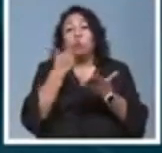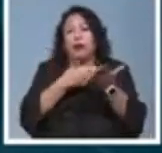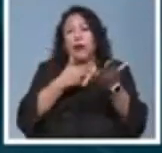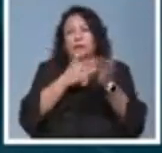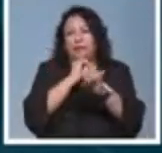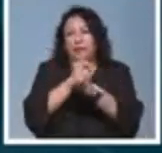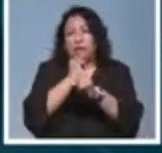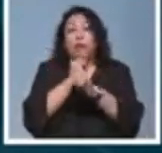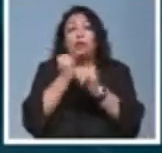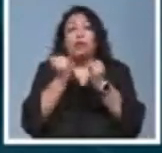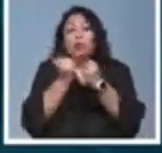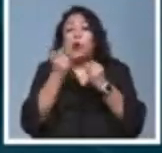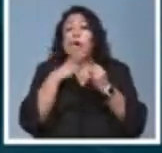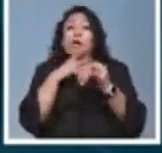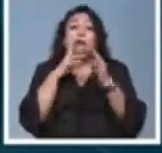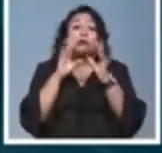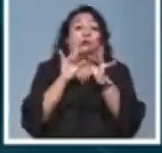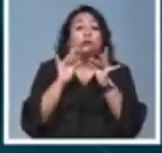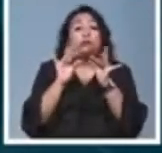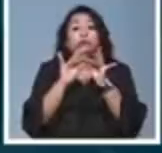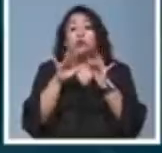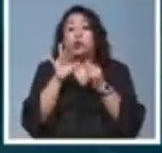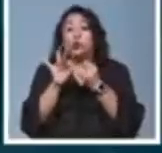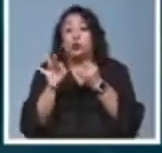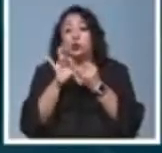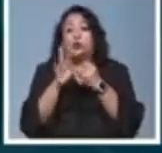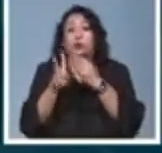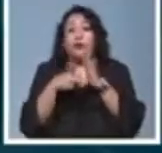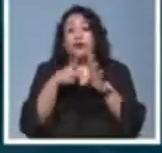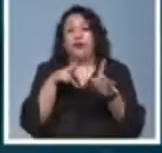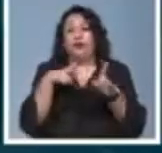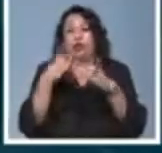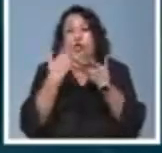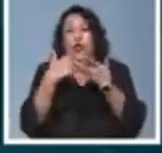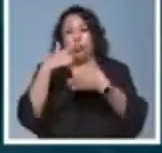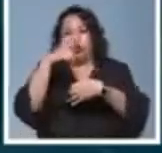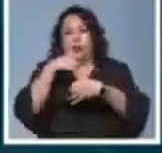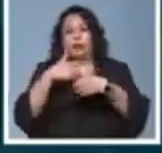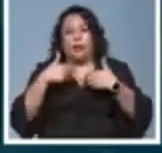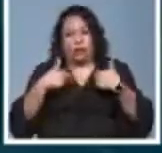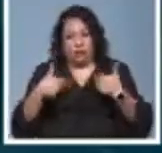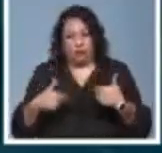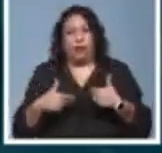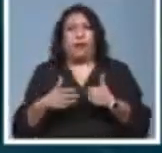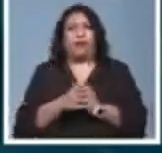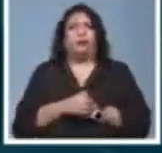también se generen narrativas que, al final, les devuelvan una dimensión social y humana.